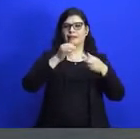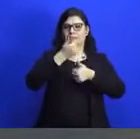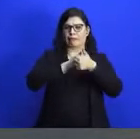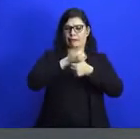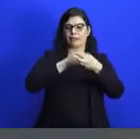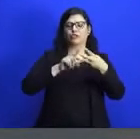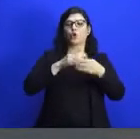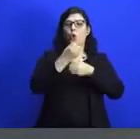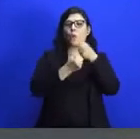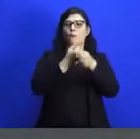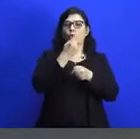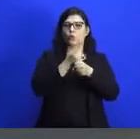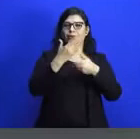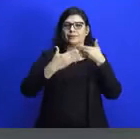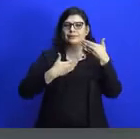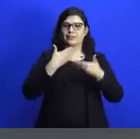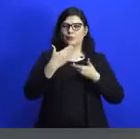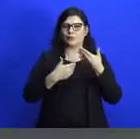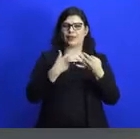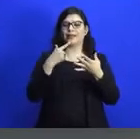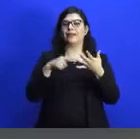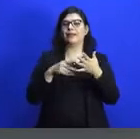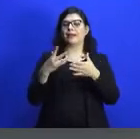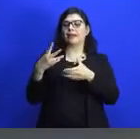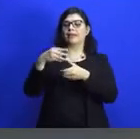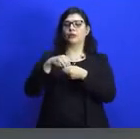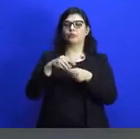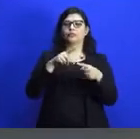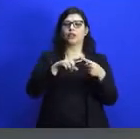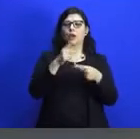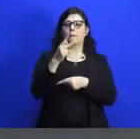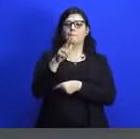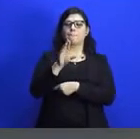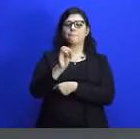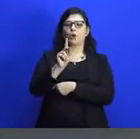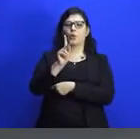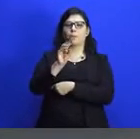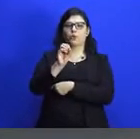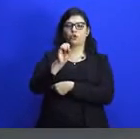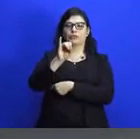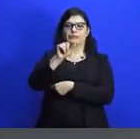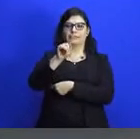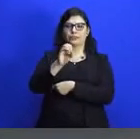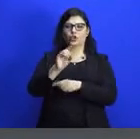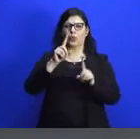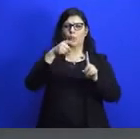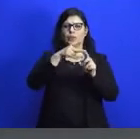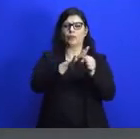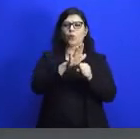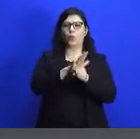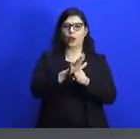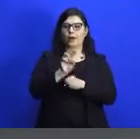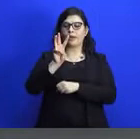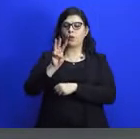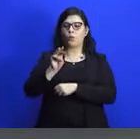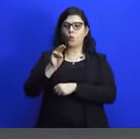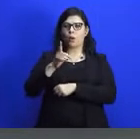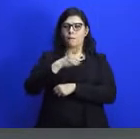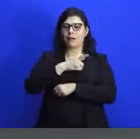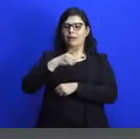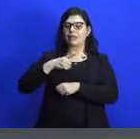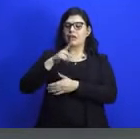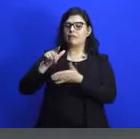oportunidad, disfrute e inclusión. ¿Qué es propósito? Lograr que Walmart sea el lugar donde trabajamos con un